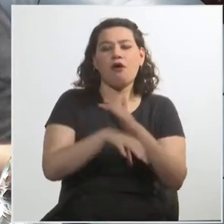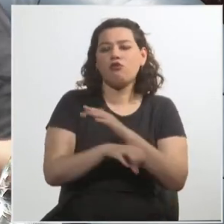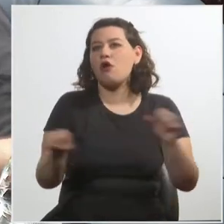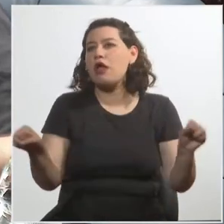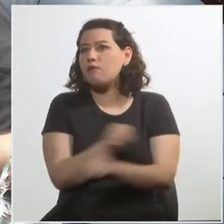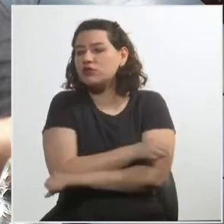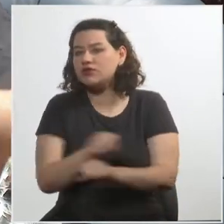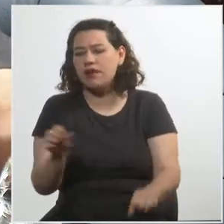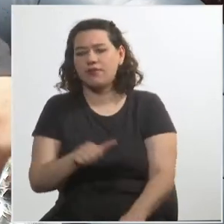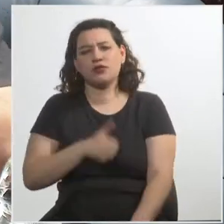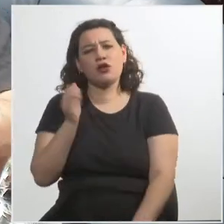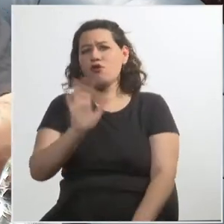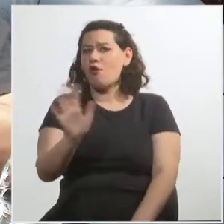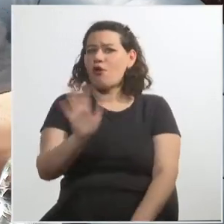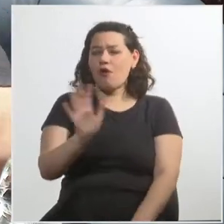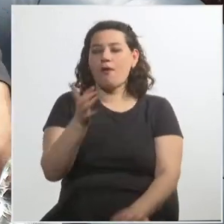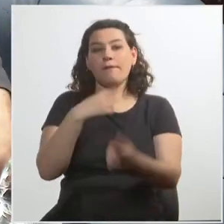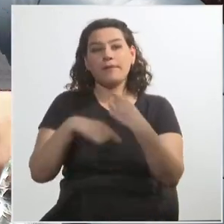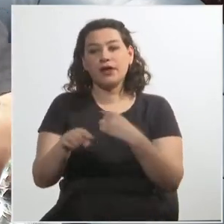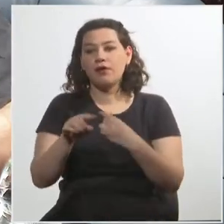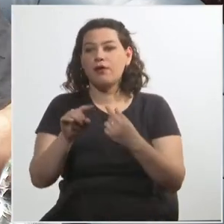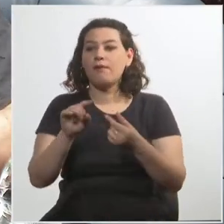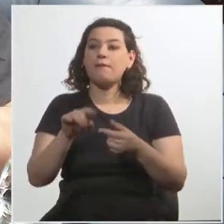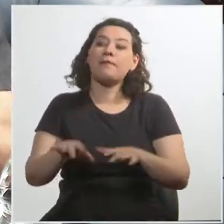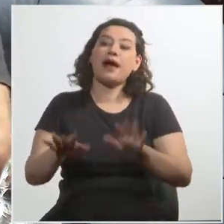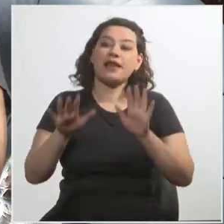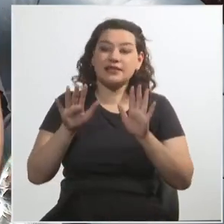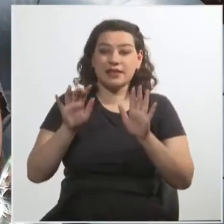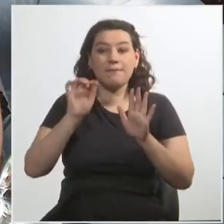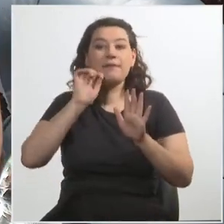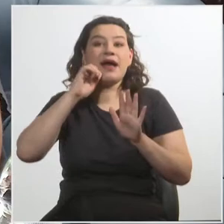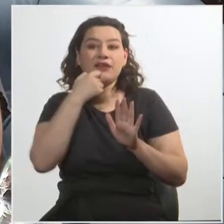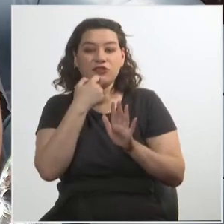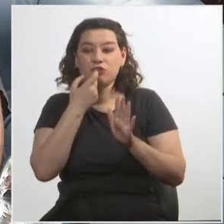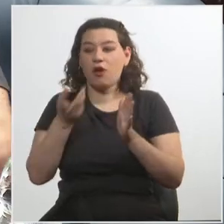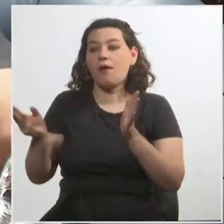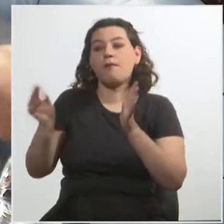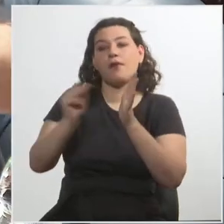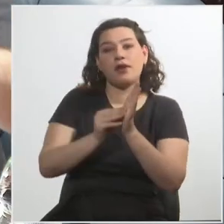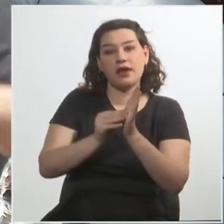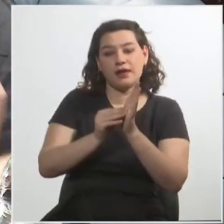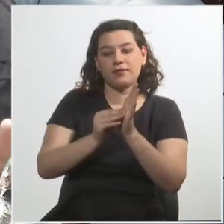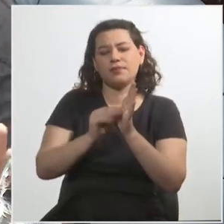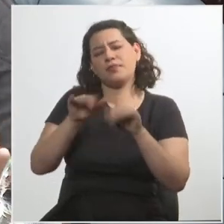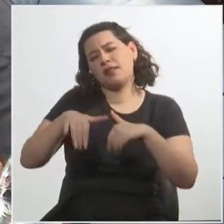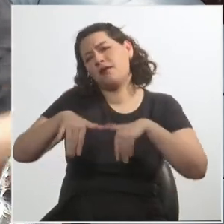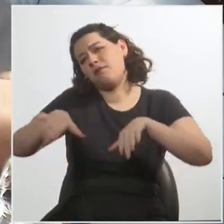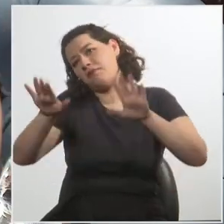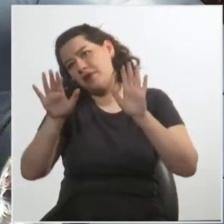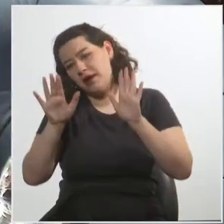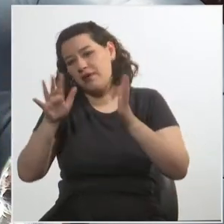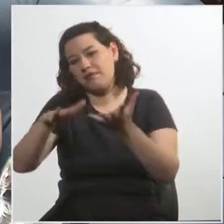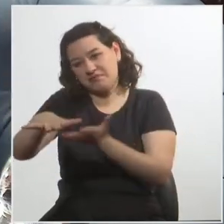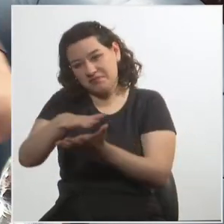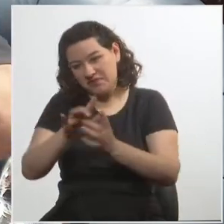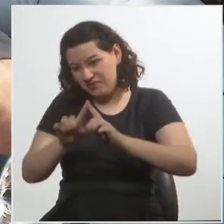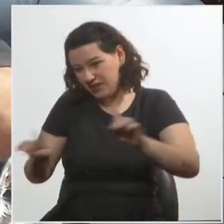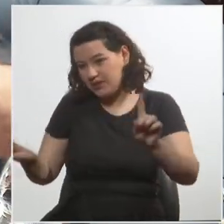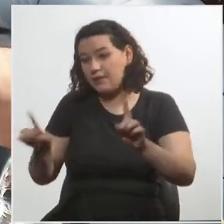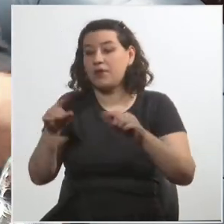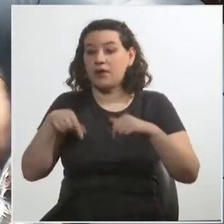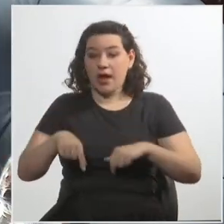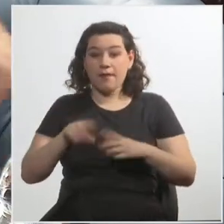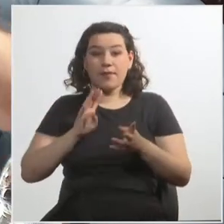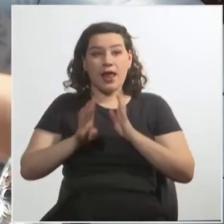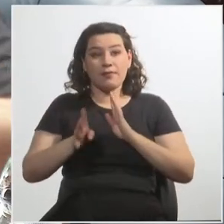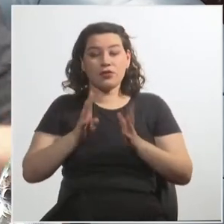utilizarse pero si nos parece que enriquece el proyecto una mirada después la vida puede ser más rica pero que por lo menos el parlamento